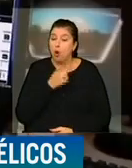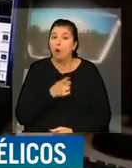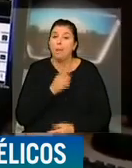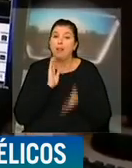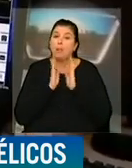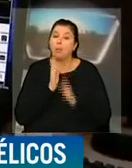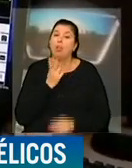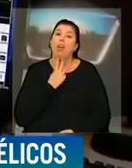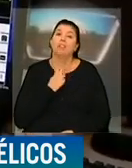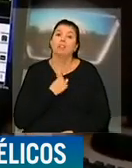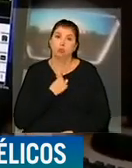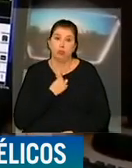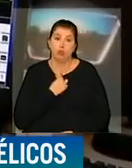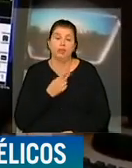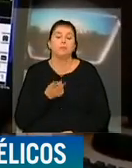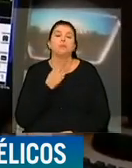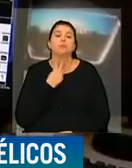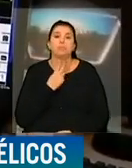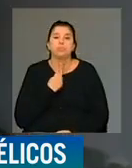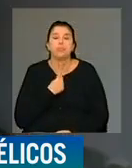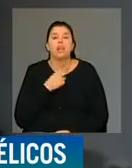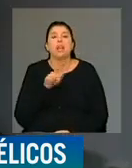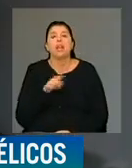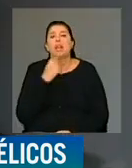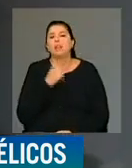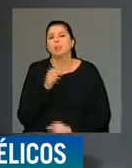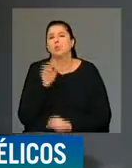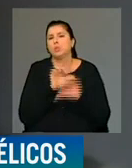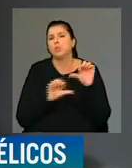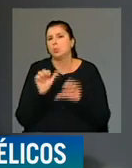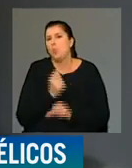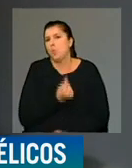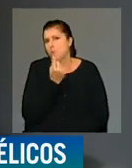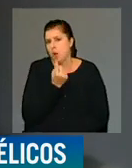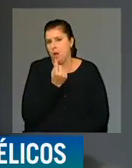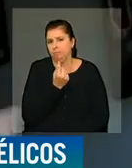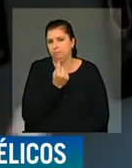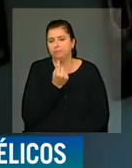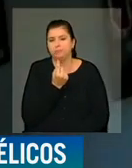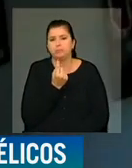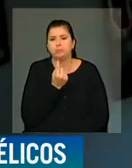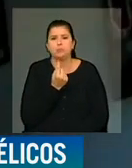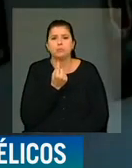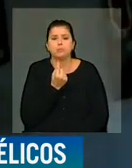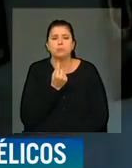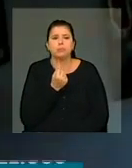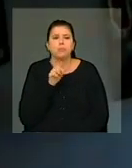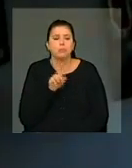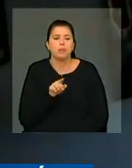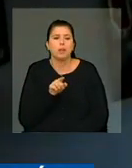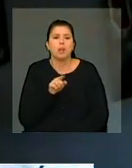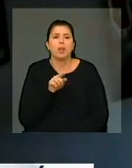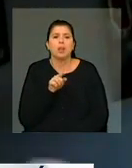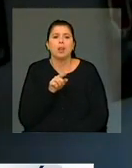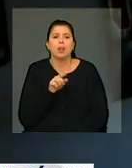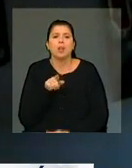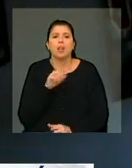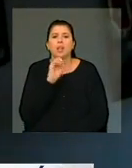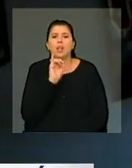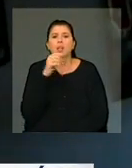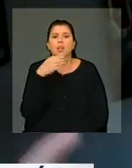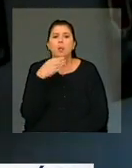Uruguay, Carrera continuó con el proyecto enfocado a una sustancia en particular, la ibogaína. En cierta forma, una administración de ibogaína podía hacer que los